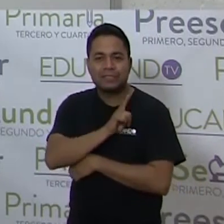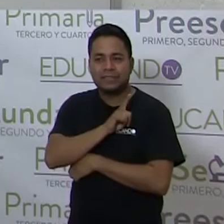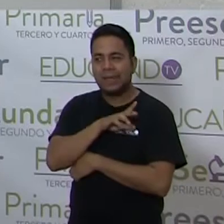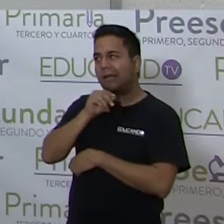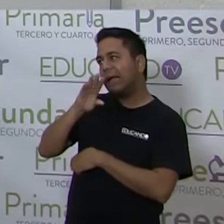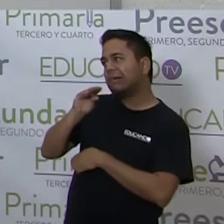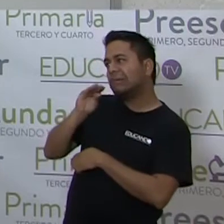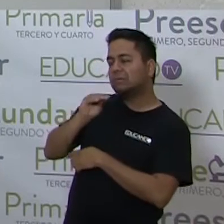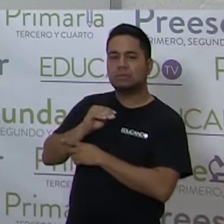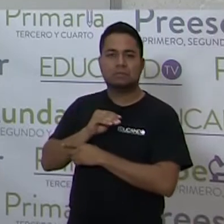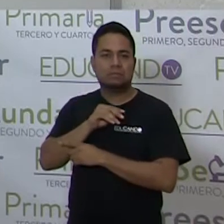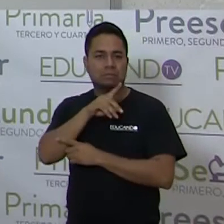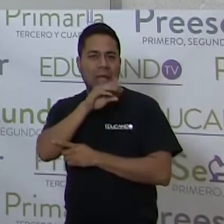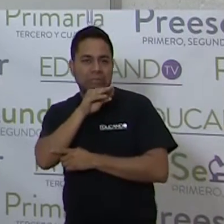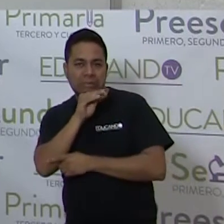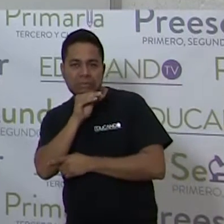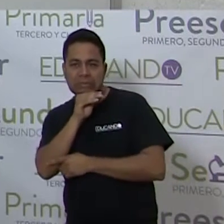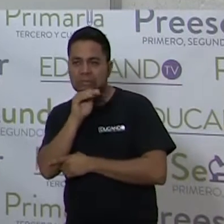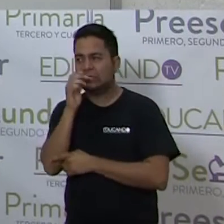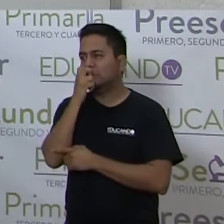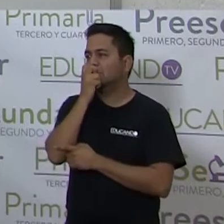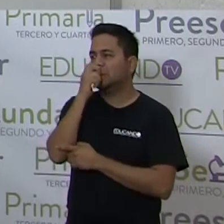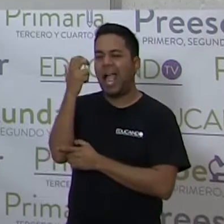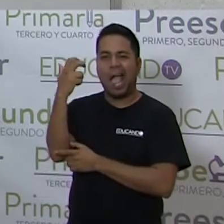graznidos, chillaban,